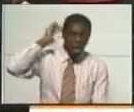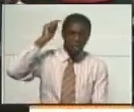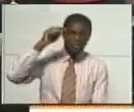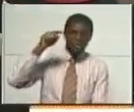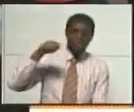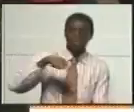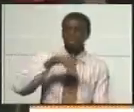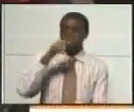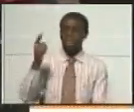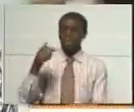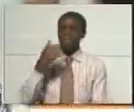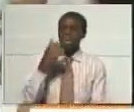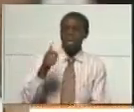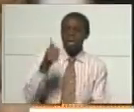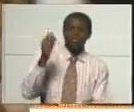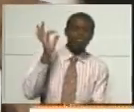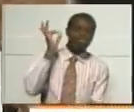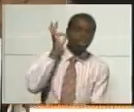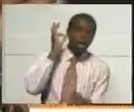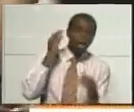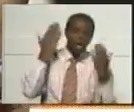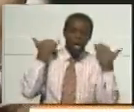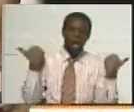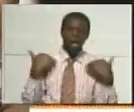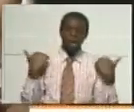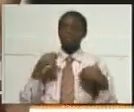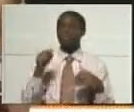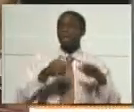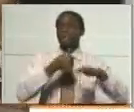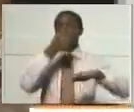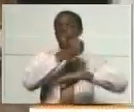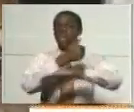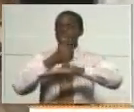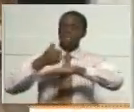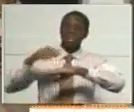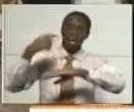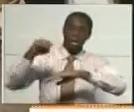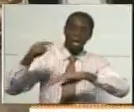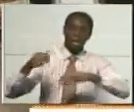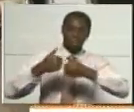Yalitza Santaella, ahí veo la directiva, a nuestro ministro Rafael